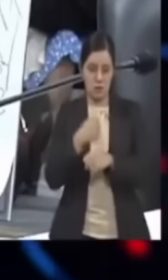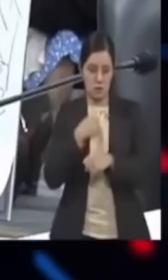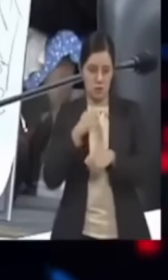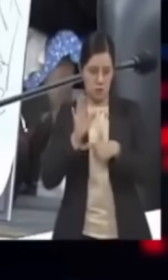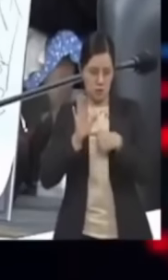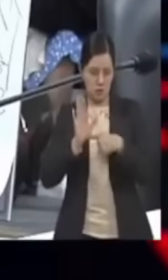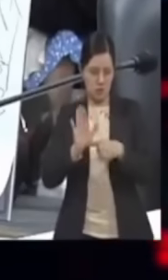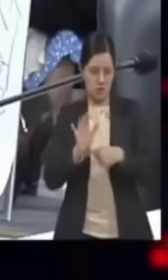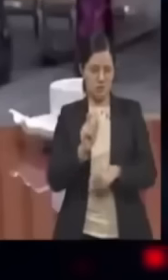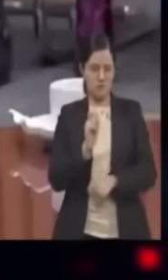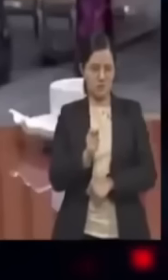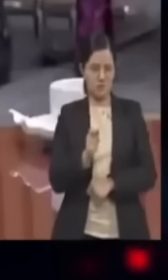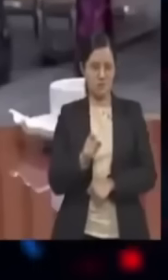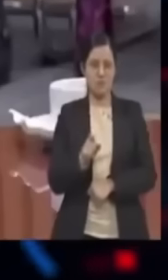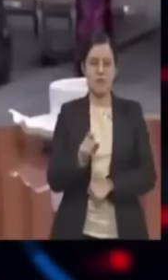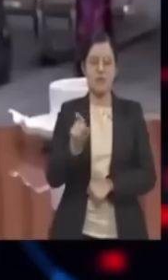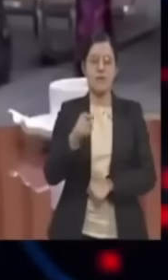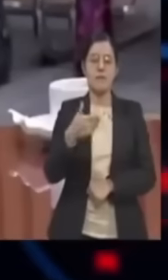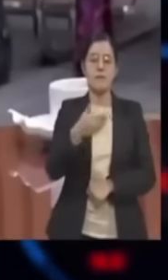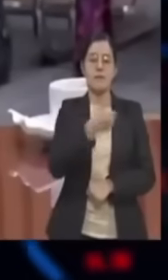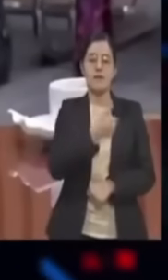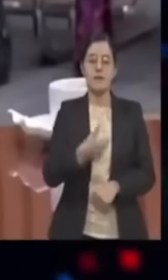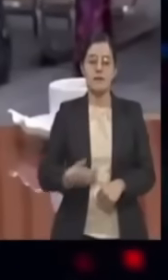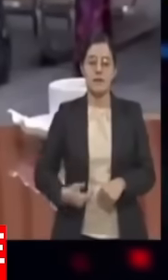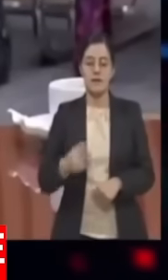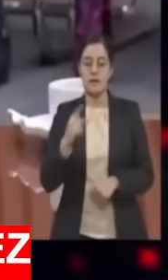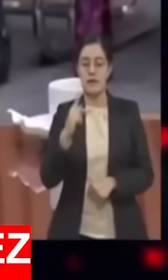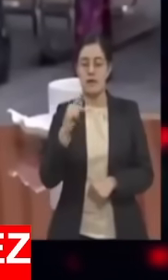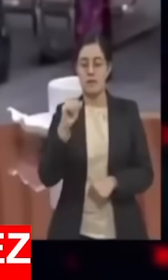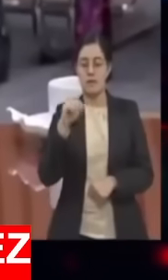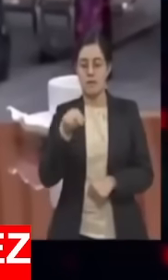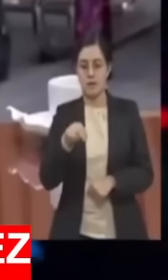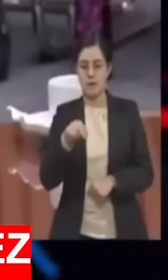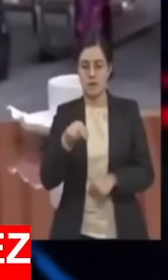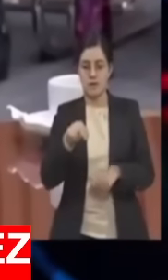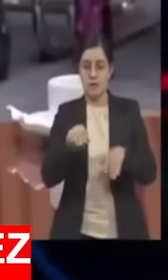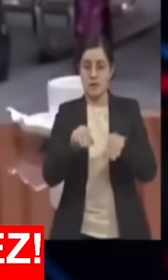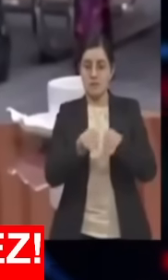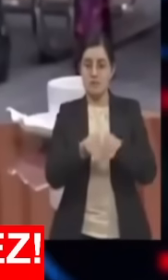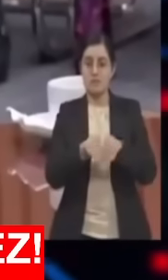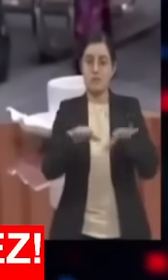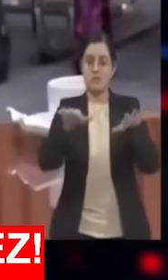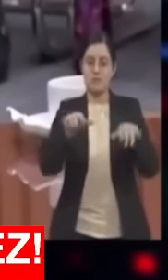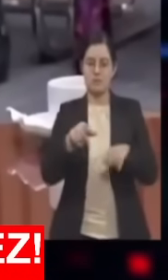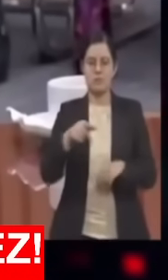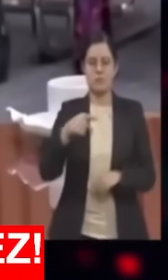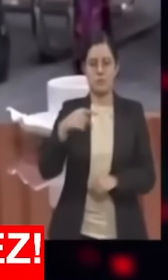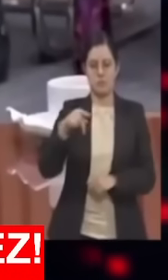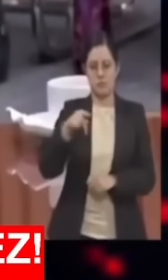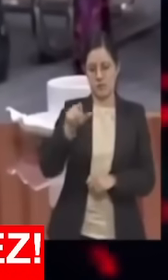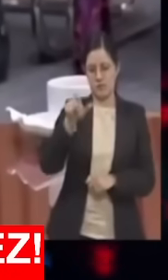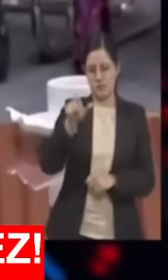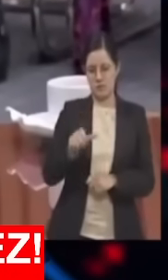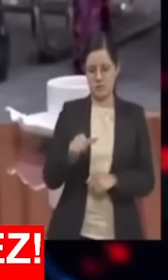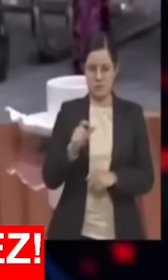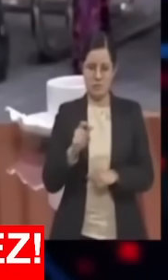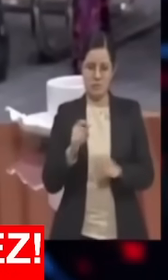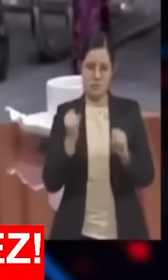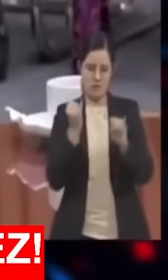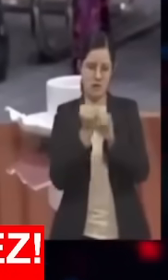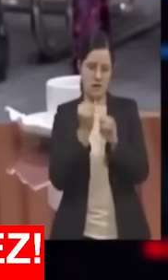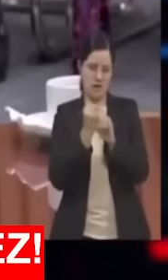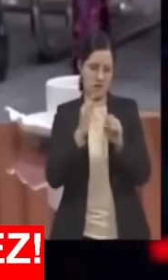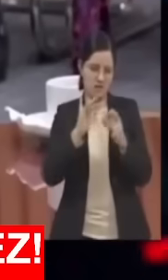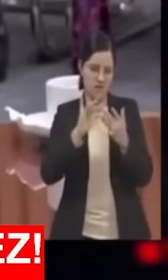fue lo que el propio presidente del pan difundió en sus redes sociales llegaron al grado